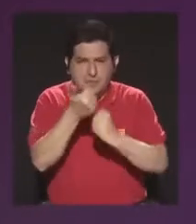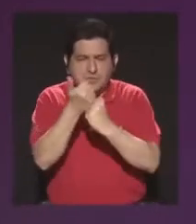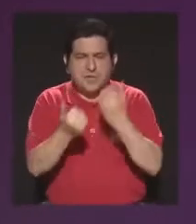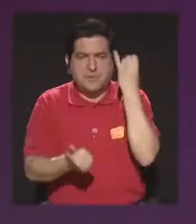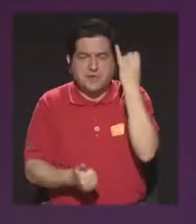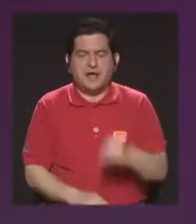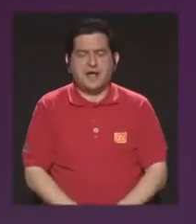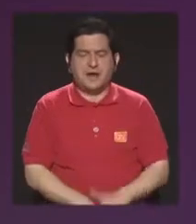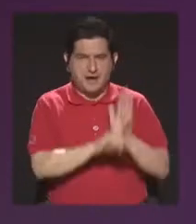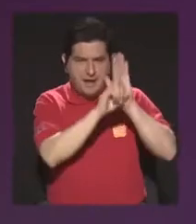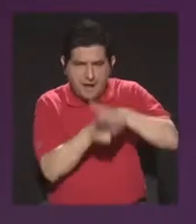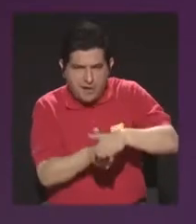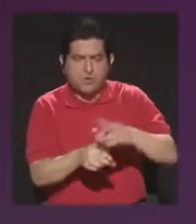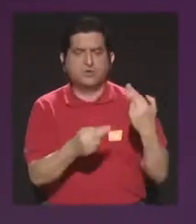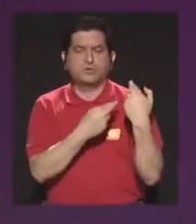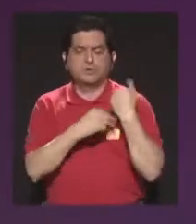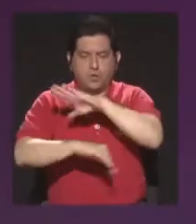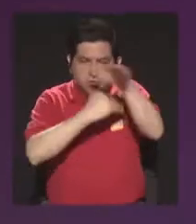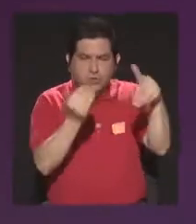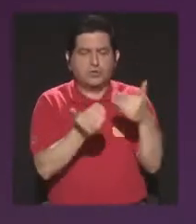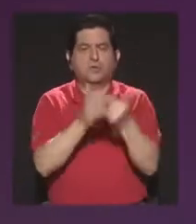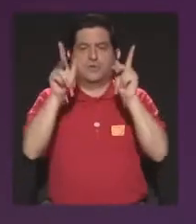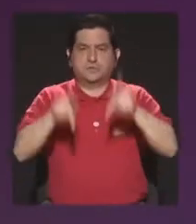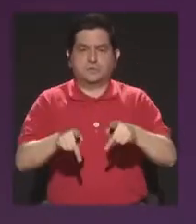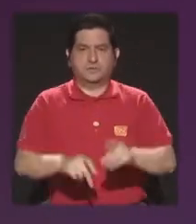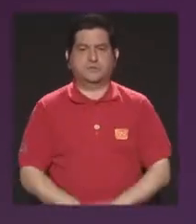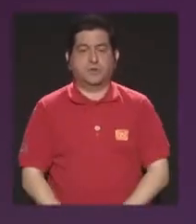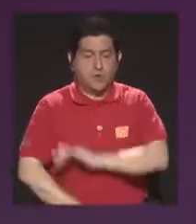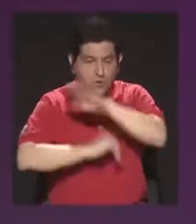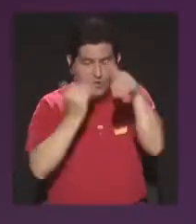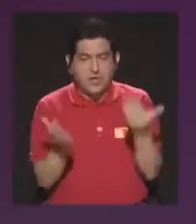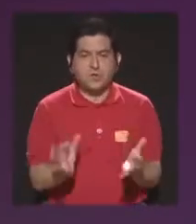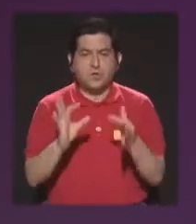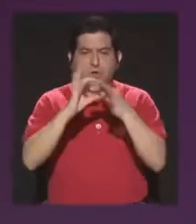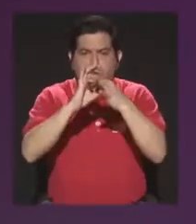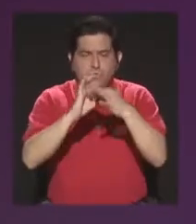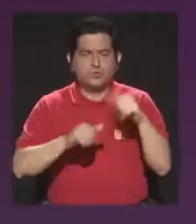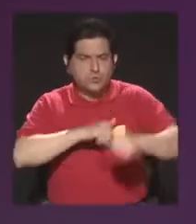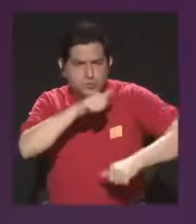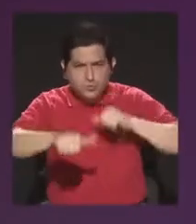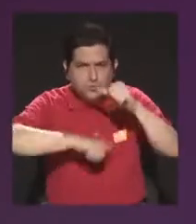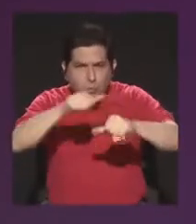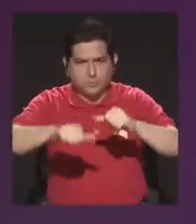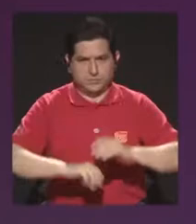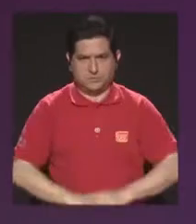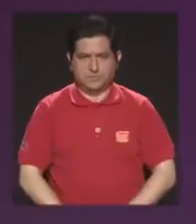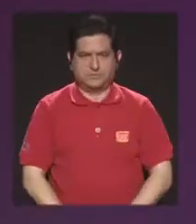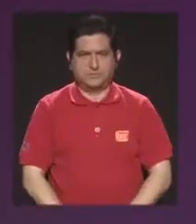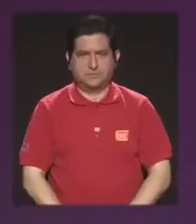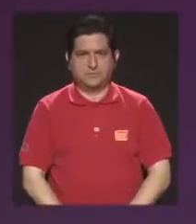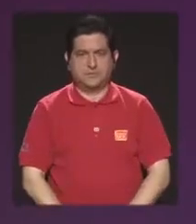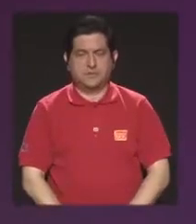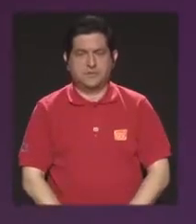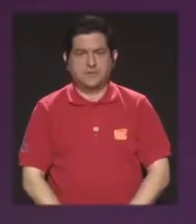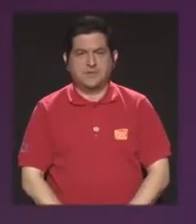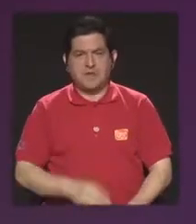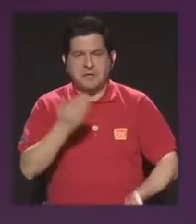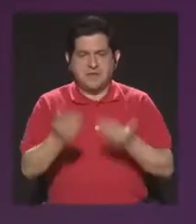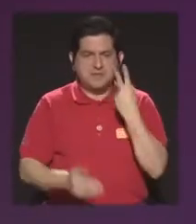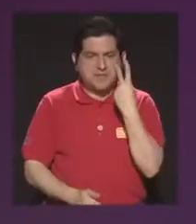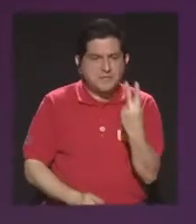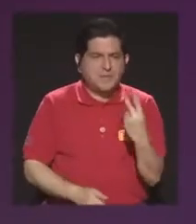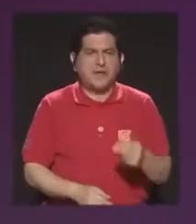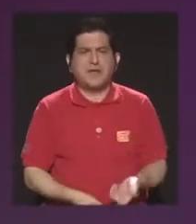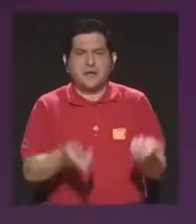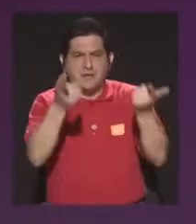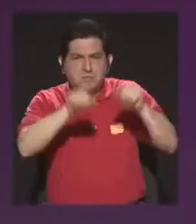de que el acoso es responsabilidad de todos. Es algo que todos, como conjunto, debemos de estar luchando, y que el pasar al lado de alguien que está sufriendo